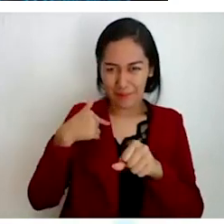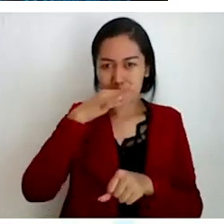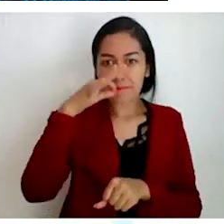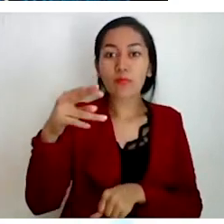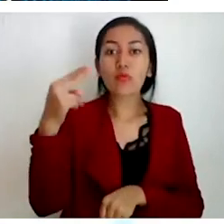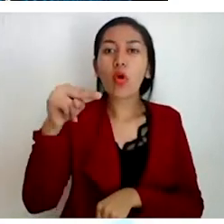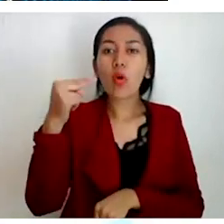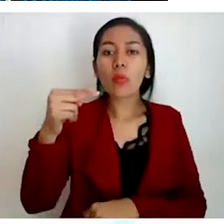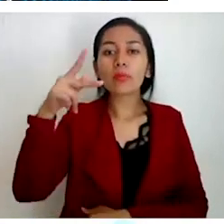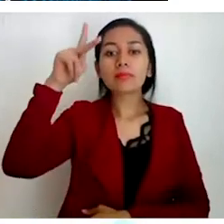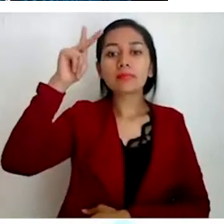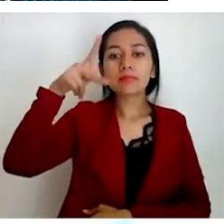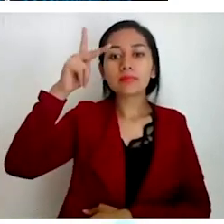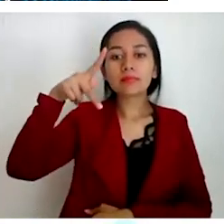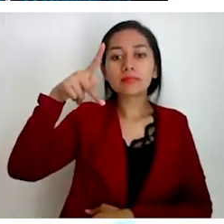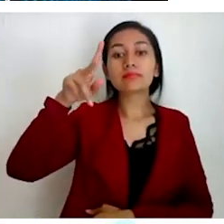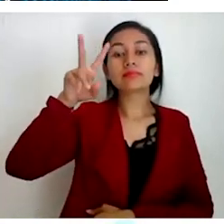No, estoy cometiendo una...